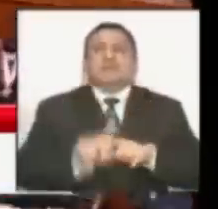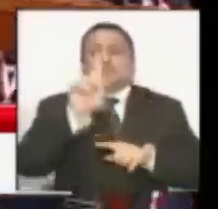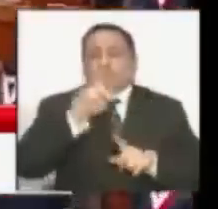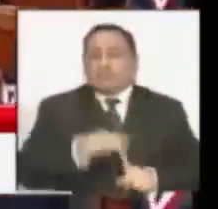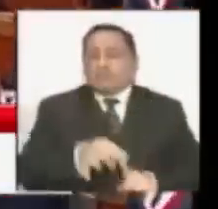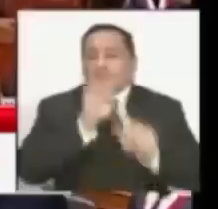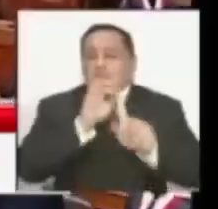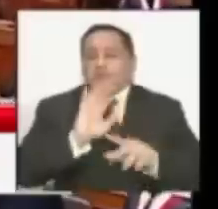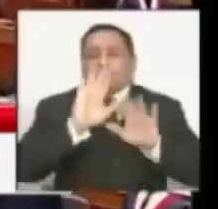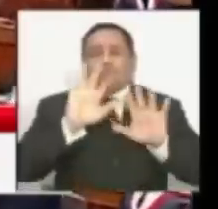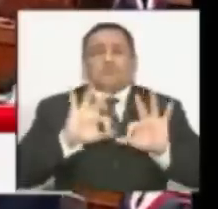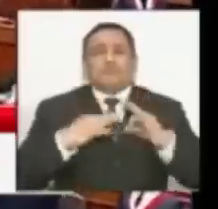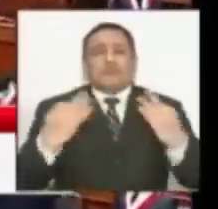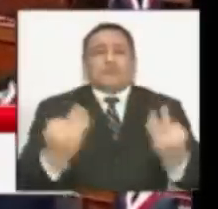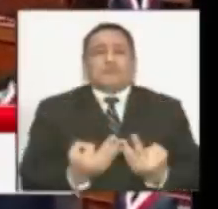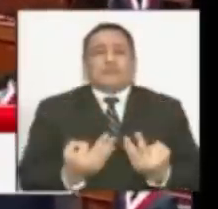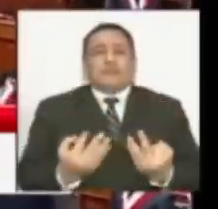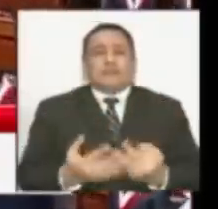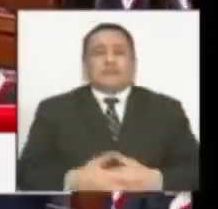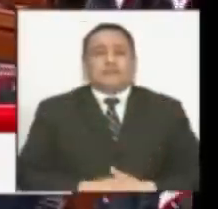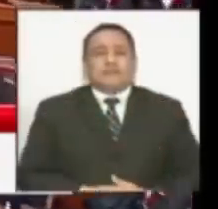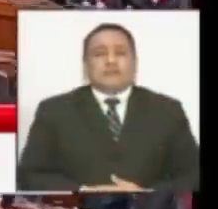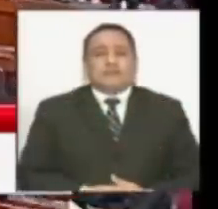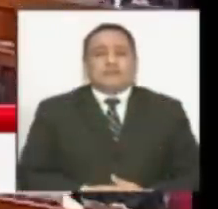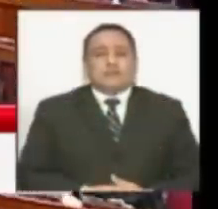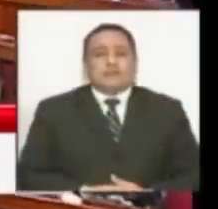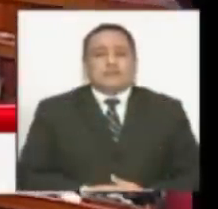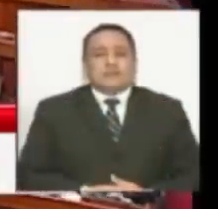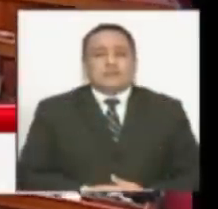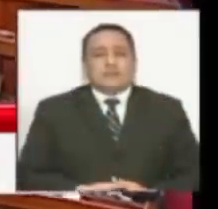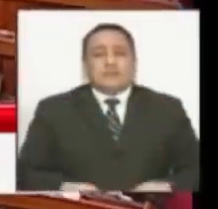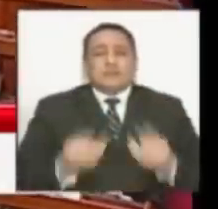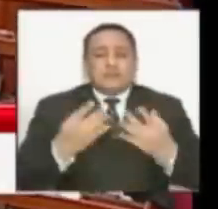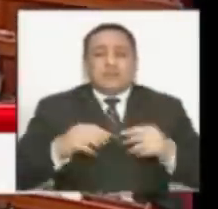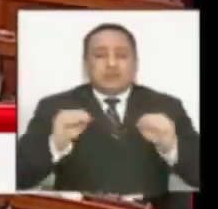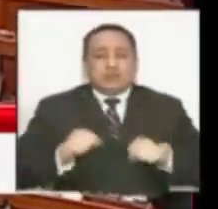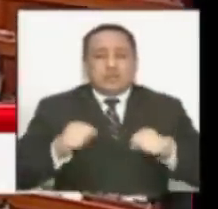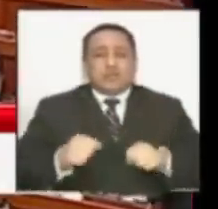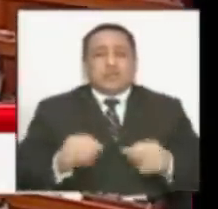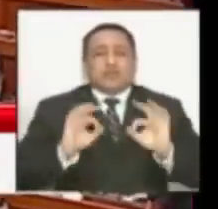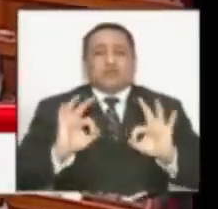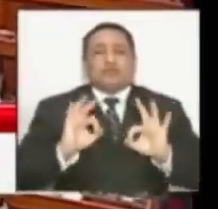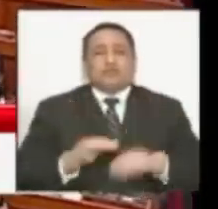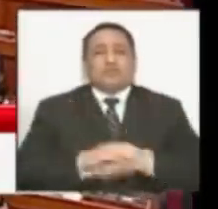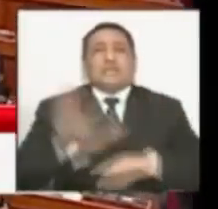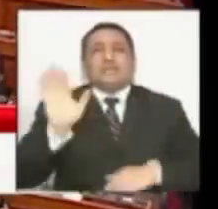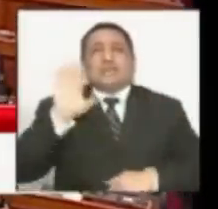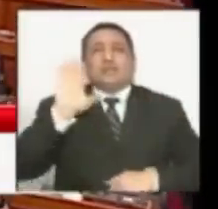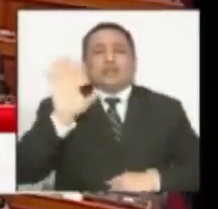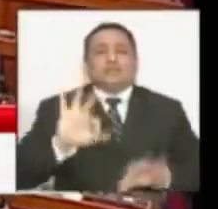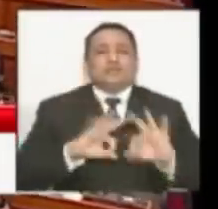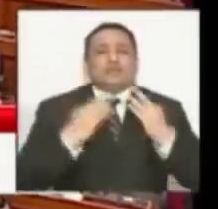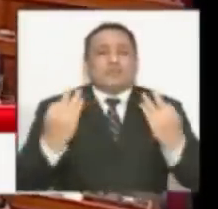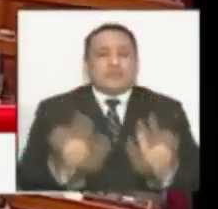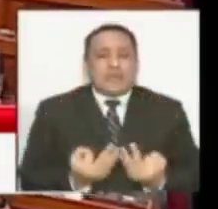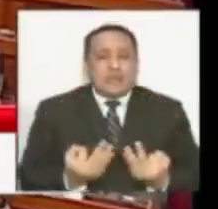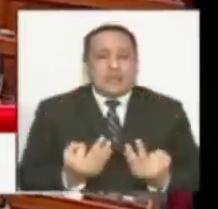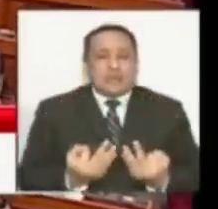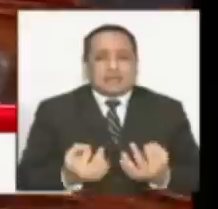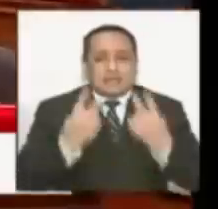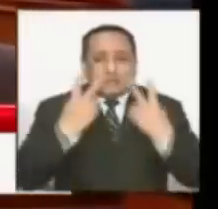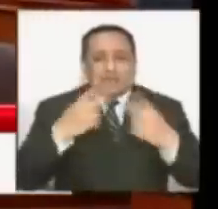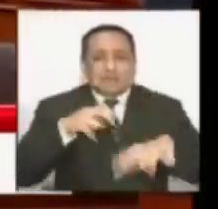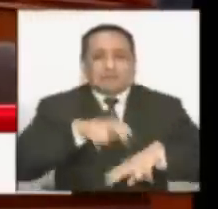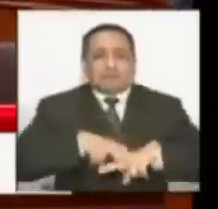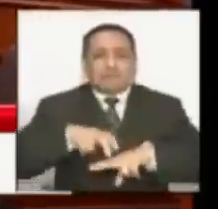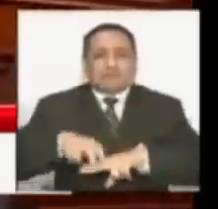Considerando sus documentos generales, mirando con lentes aquel certificado que prueba que nació muy